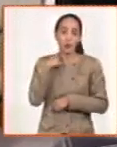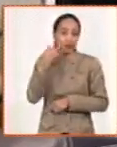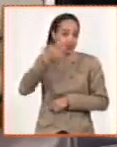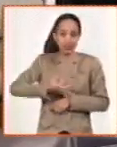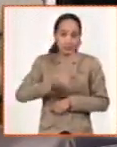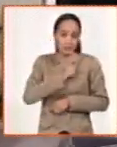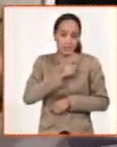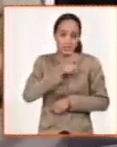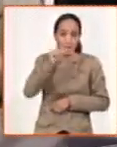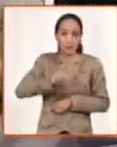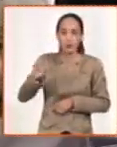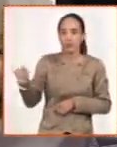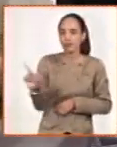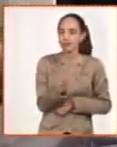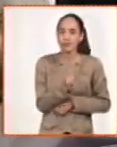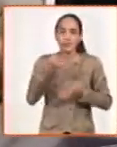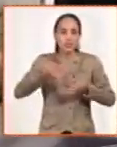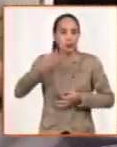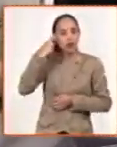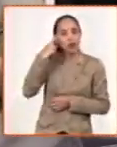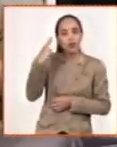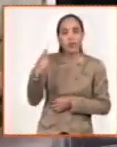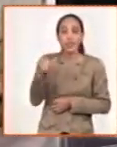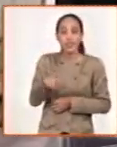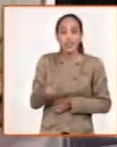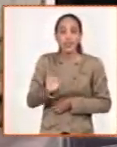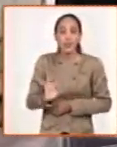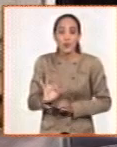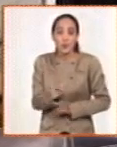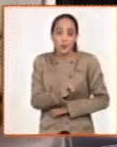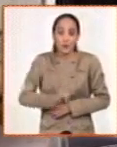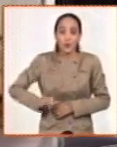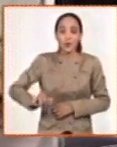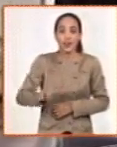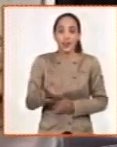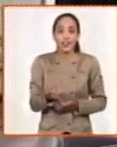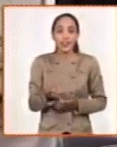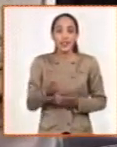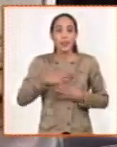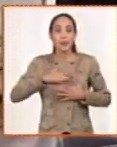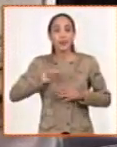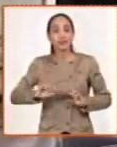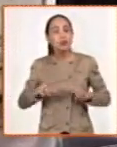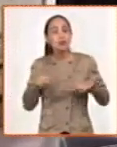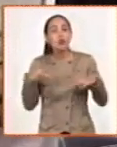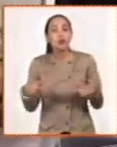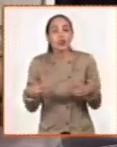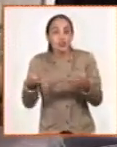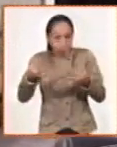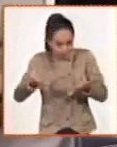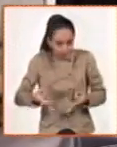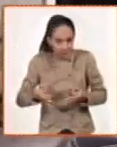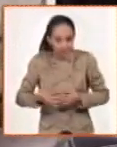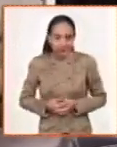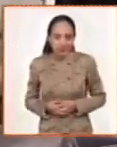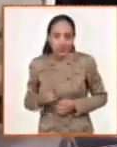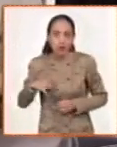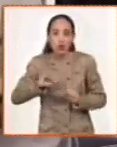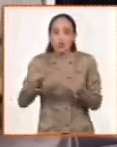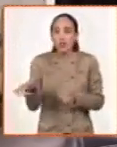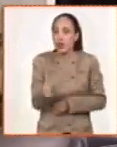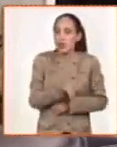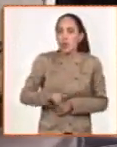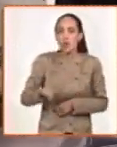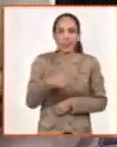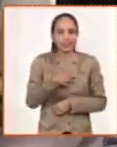nosotros pasamos nos recordaran y esperaran que uno volviera por allí. Y eso nos obliga también a tener un